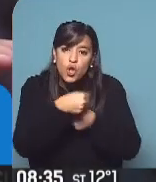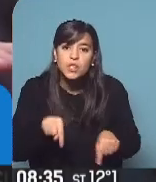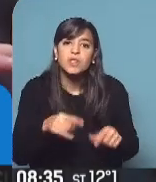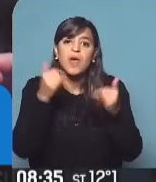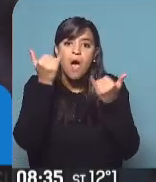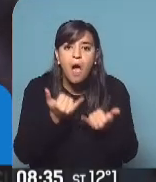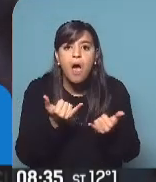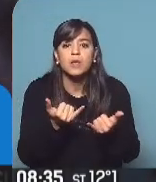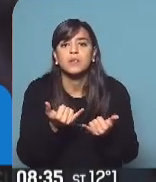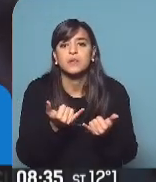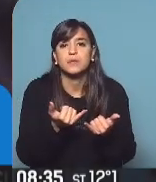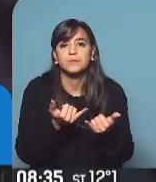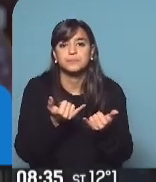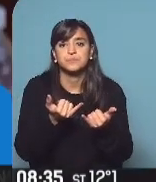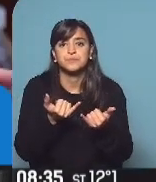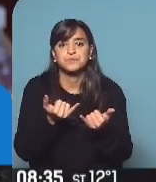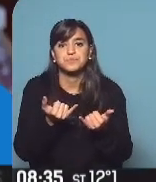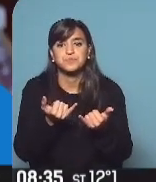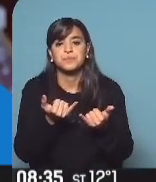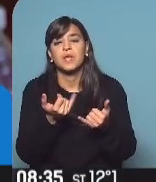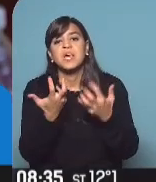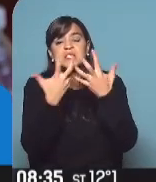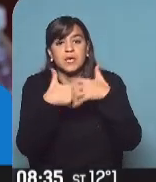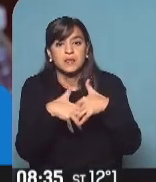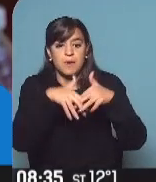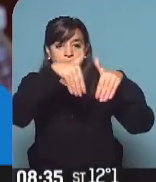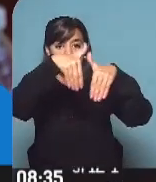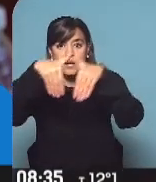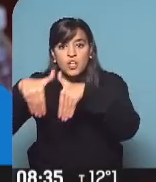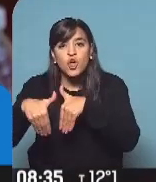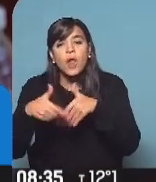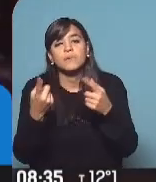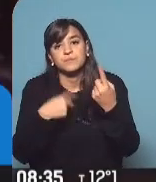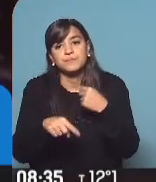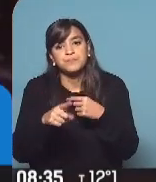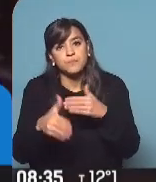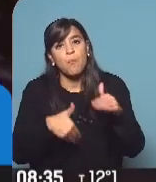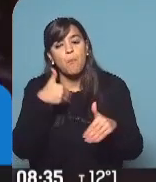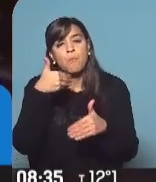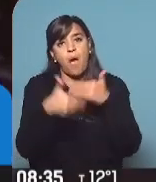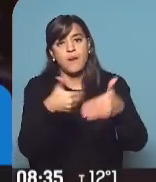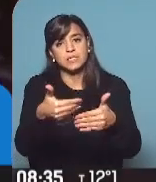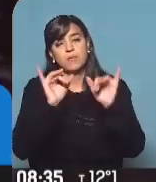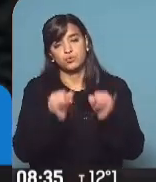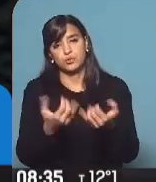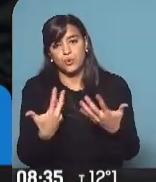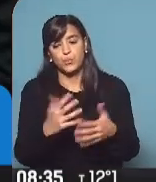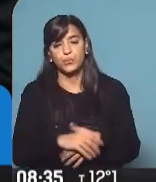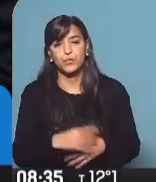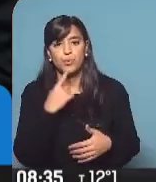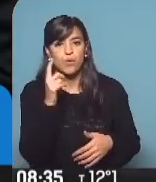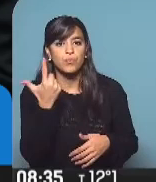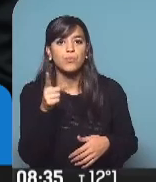atraviesa de los sistemas electorales y demás pero que estamos queremos dar un paso adelante no tengo ninguna habló de